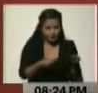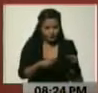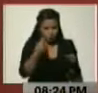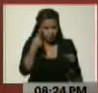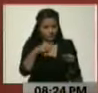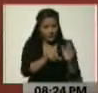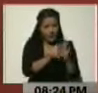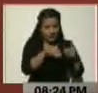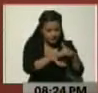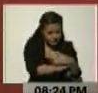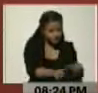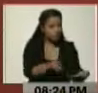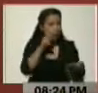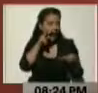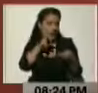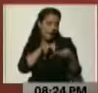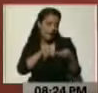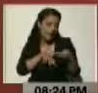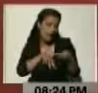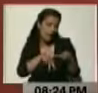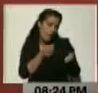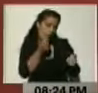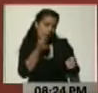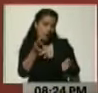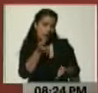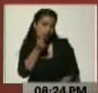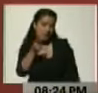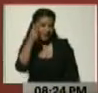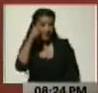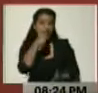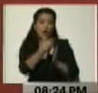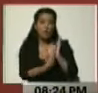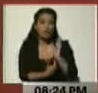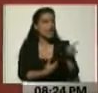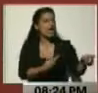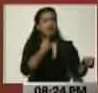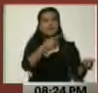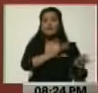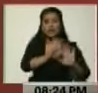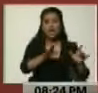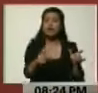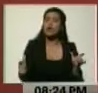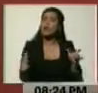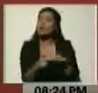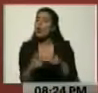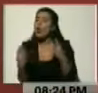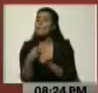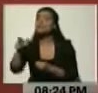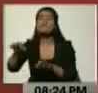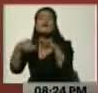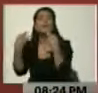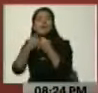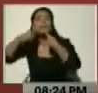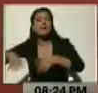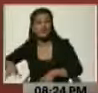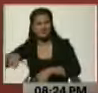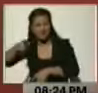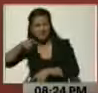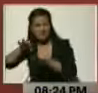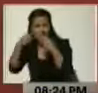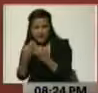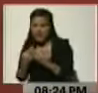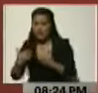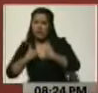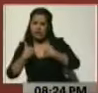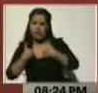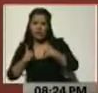tengo la ley por ahí, voy a leer algunas cosas del informe, porque ellos dicen que se reunieron con las víctimas de la guarimba, y las víctimas de la guarimba dicen que